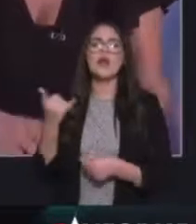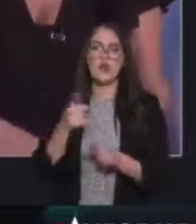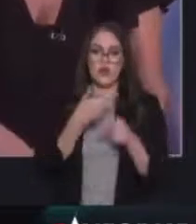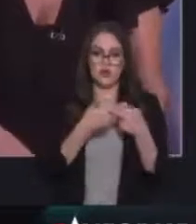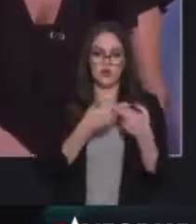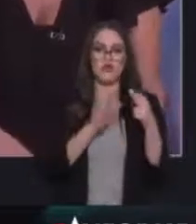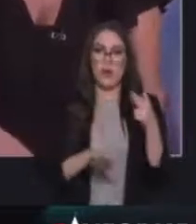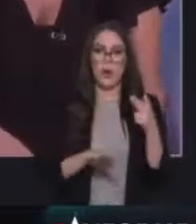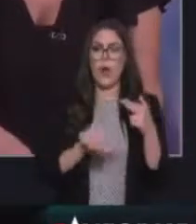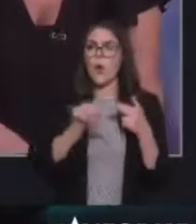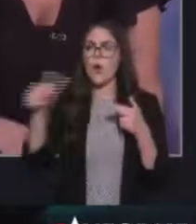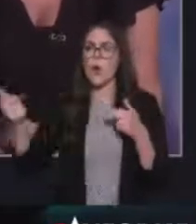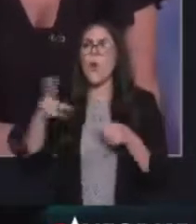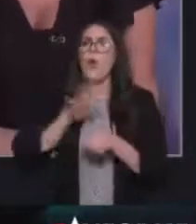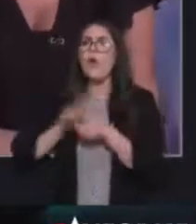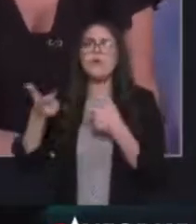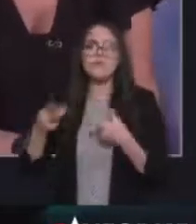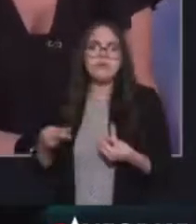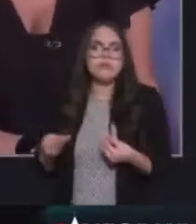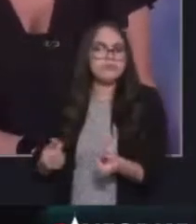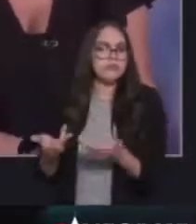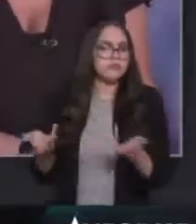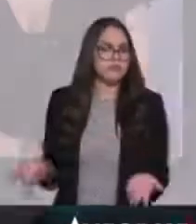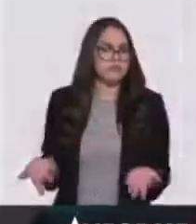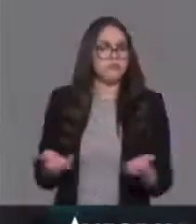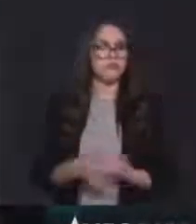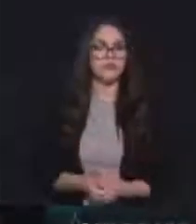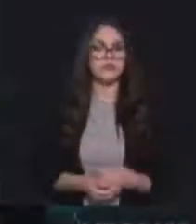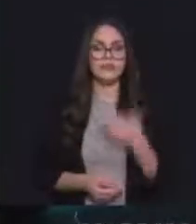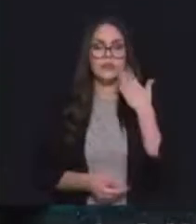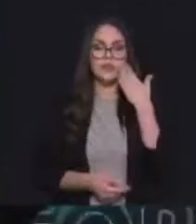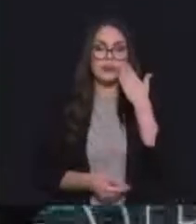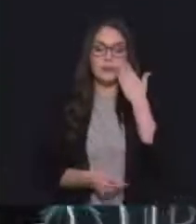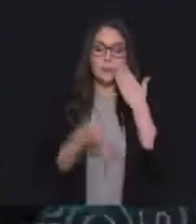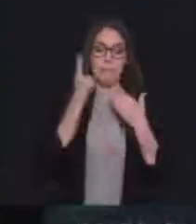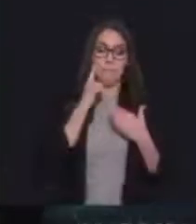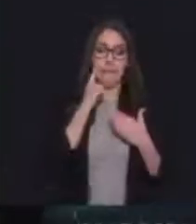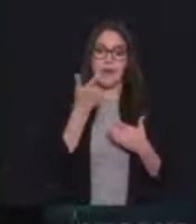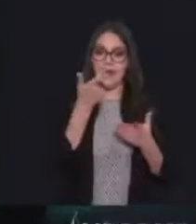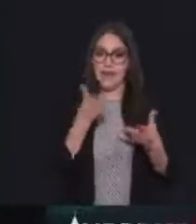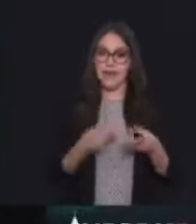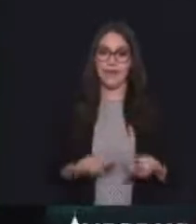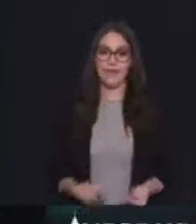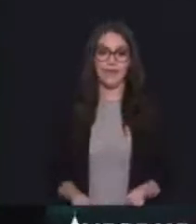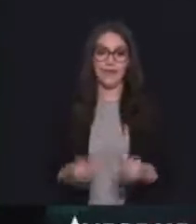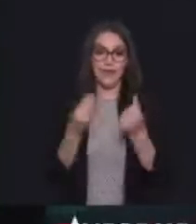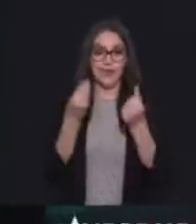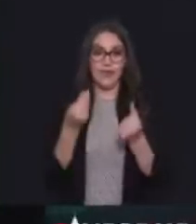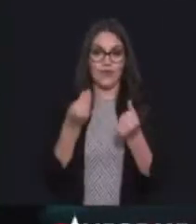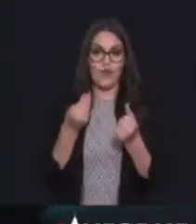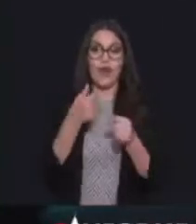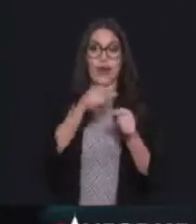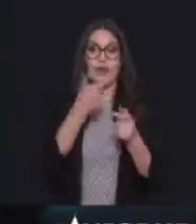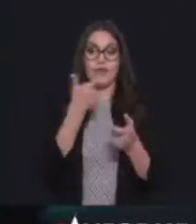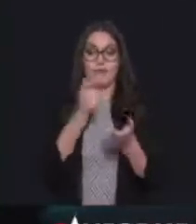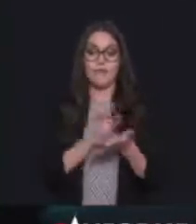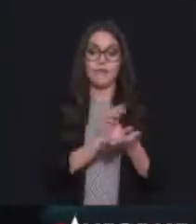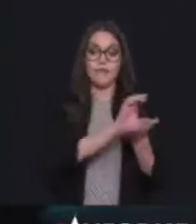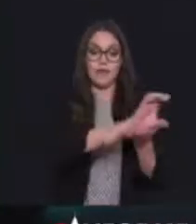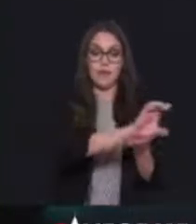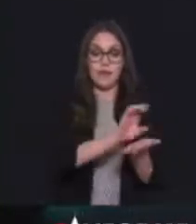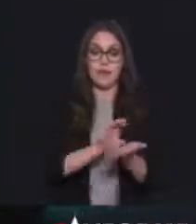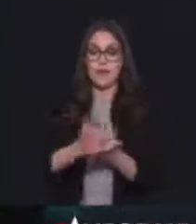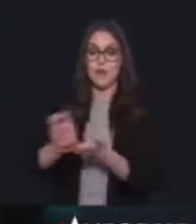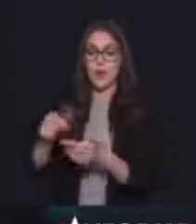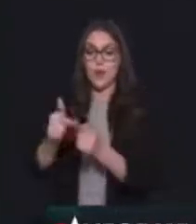del dinero? Pues mira, se gastan muchísimo, primero en que se les entregan prerrogativas a los partidos, que para el caso